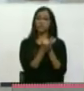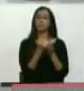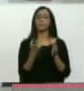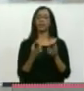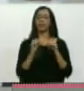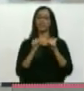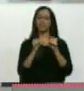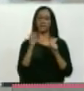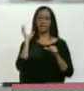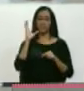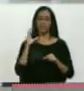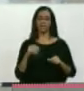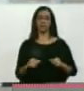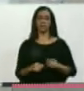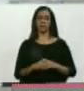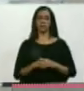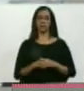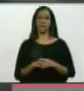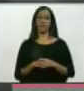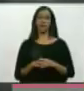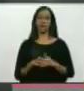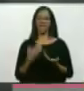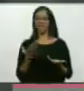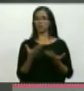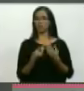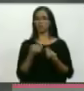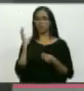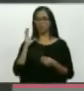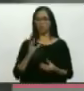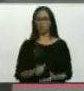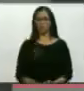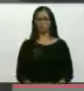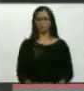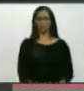en el país concernientes a la República de Colombia.